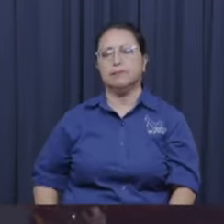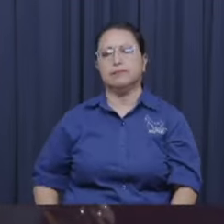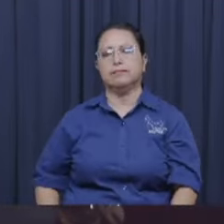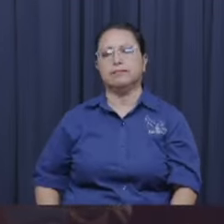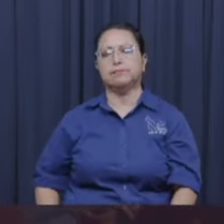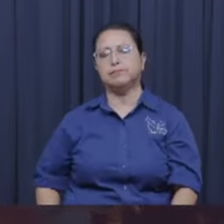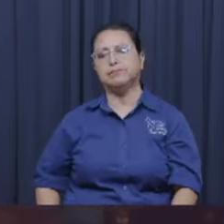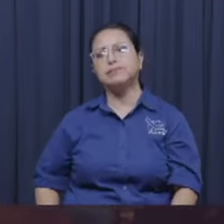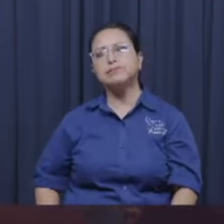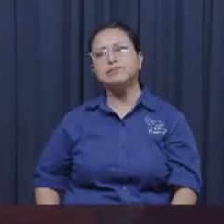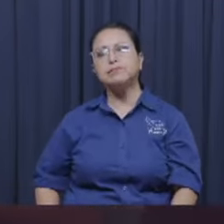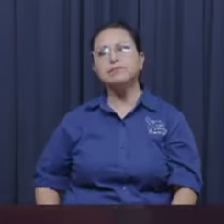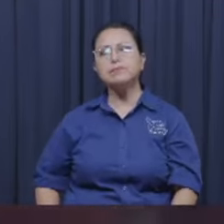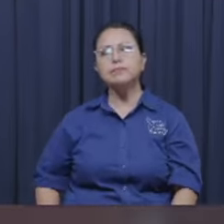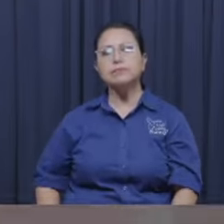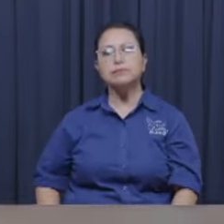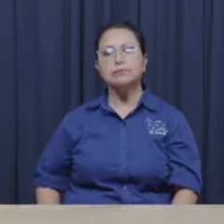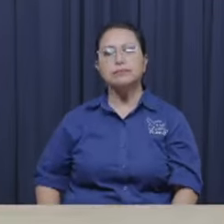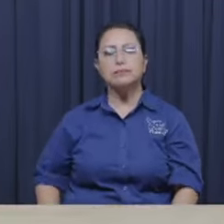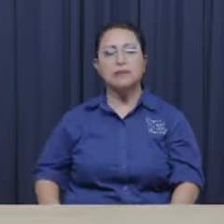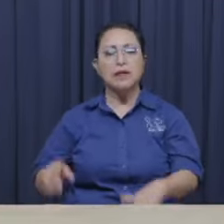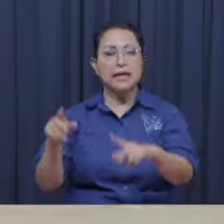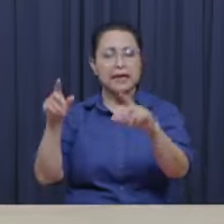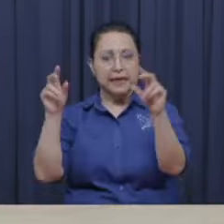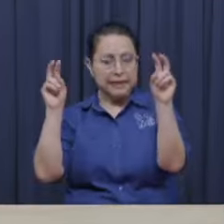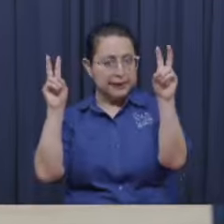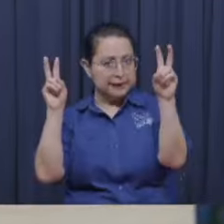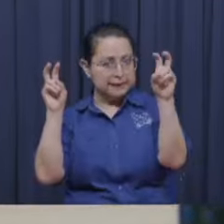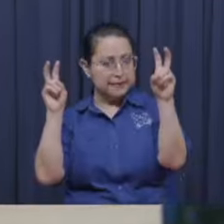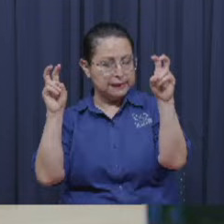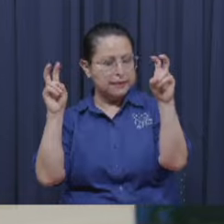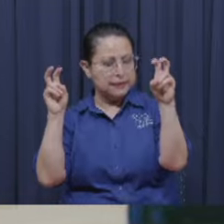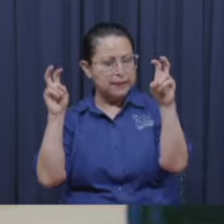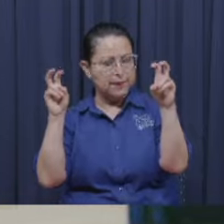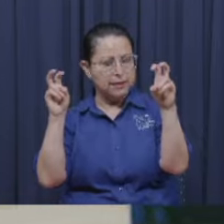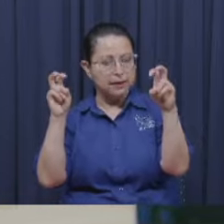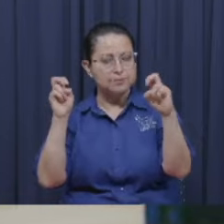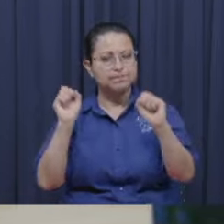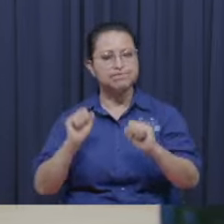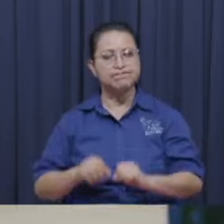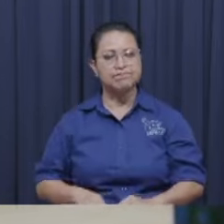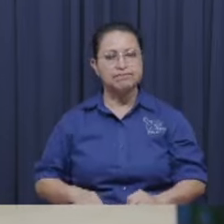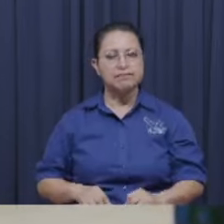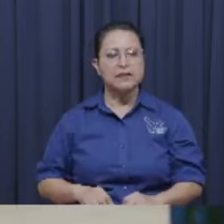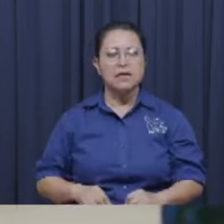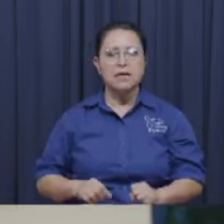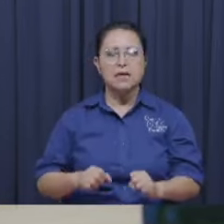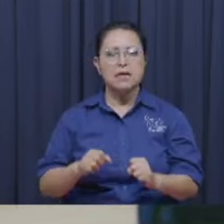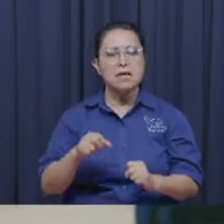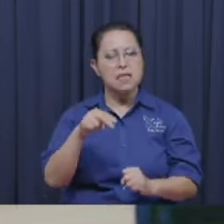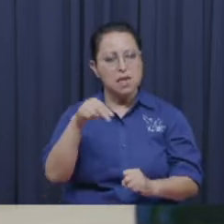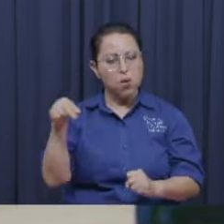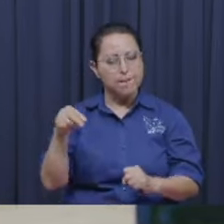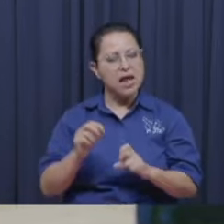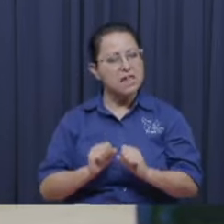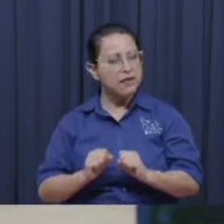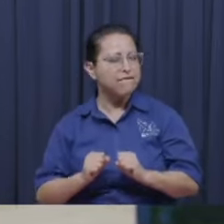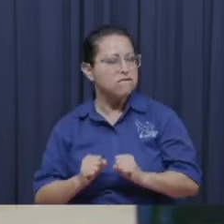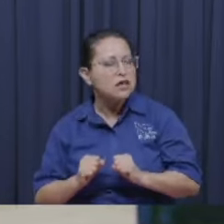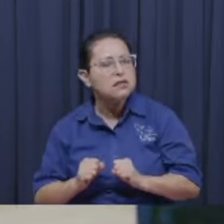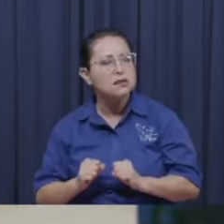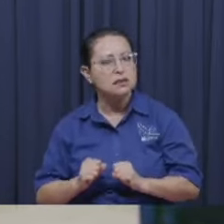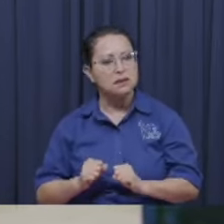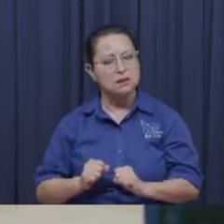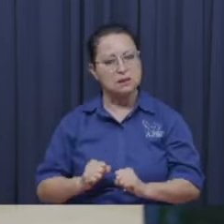Entonces, este tema yo no sabía cómo ponerle de título. Y dejé otro montón de